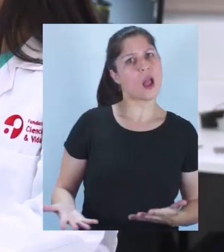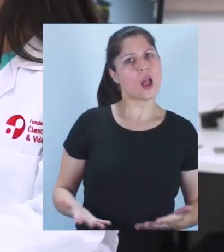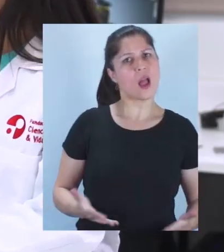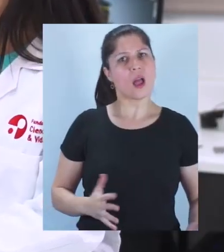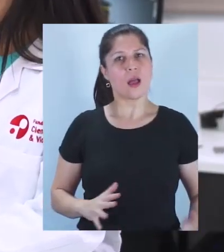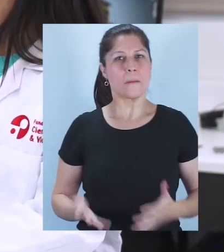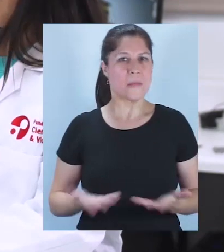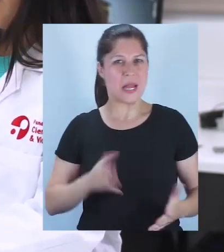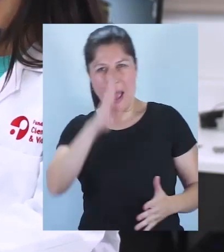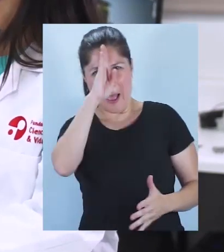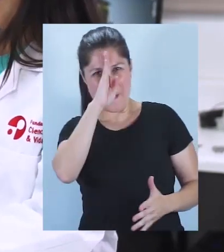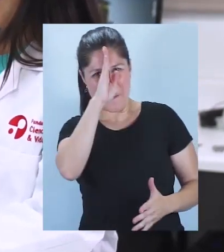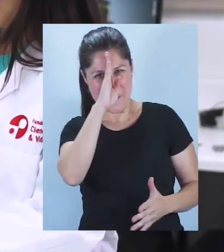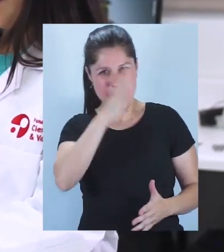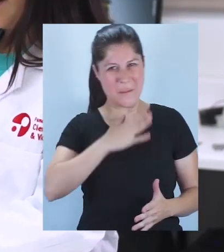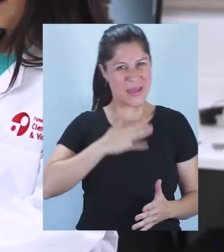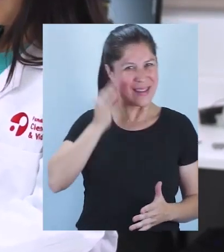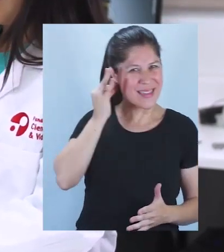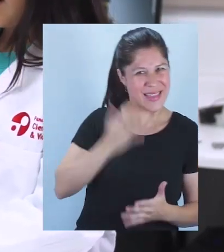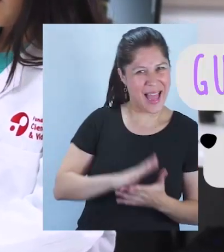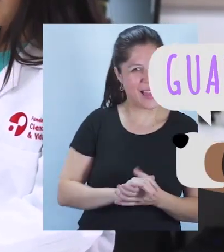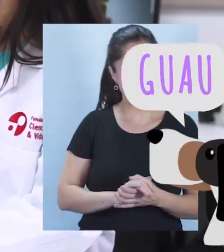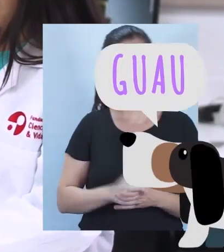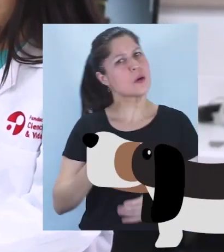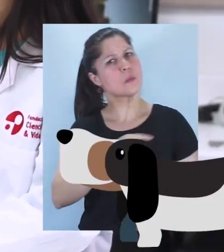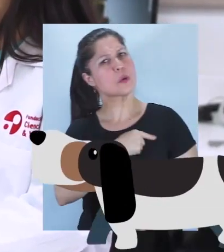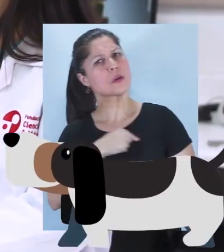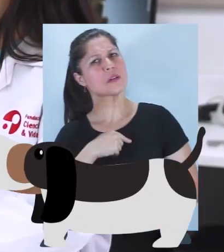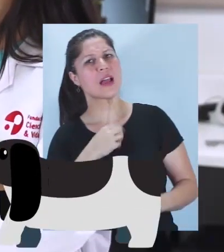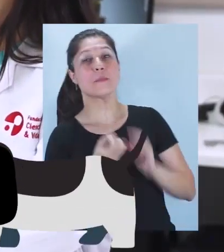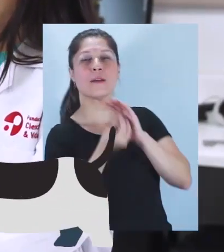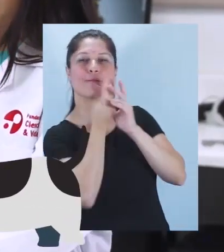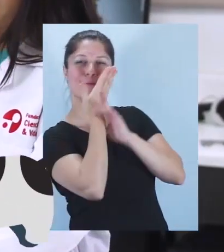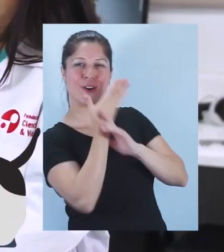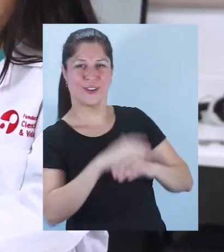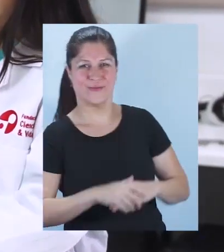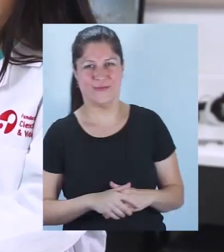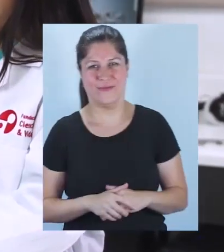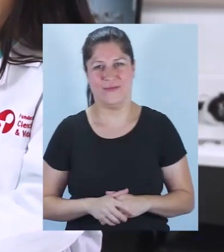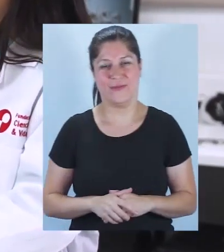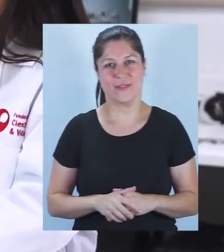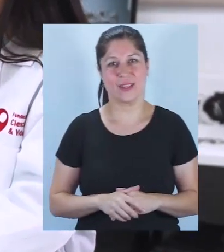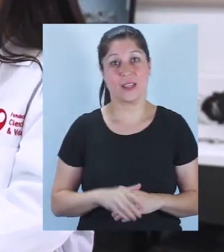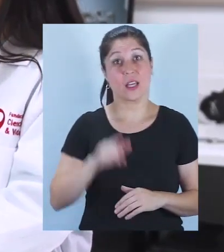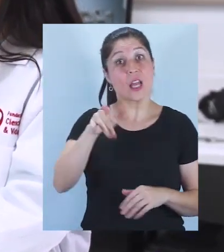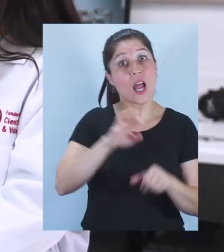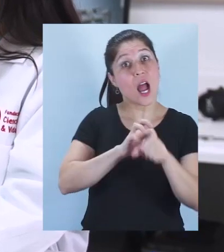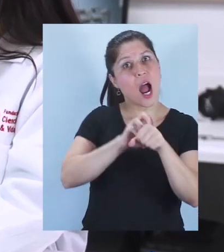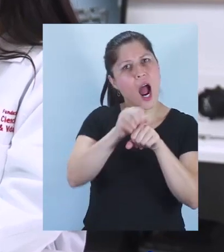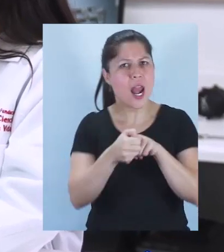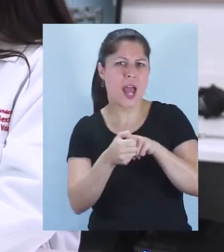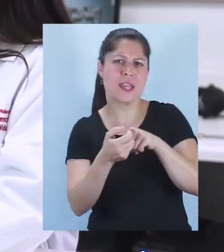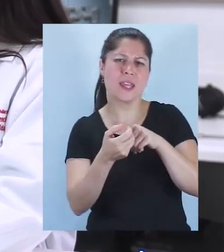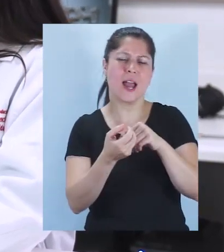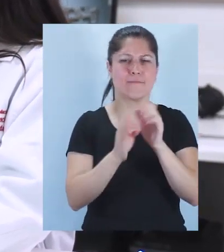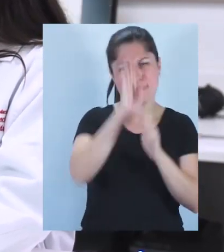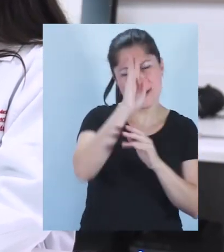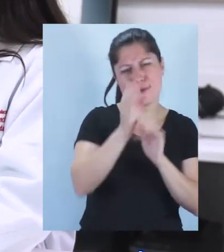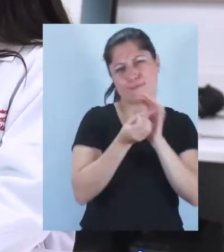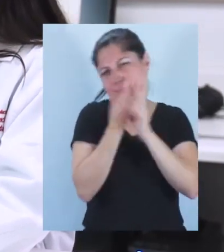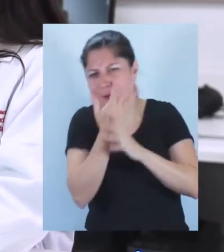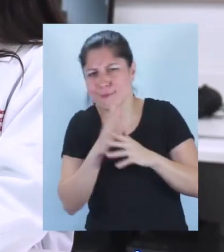es como mi perrita, ¿cierto? ¿Cómo se llama tu perrita? Flor. Claro. Esta es la araña perro